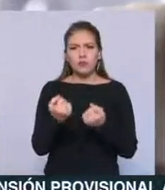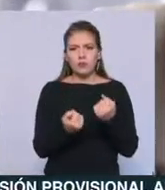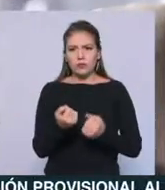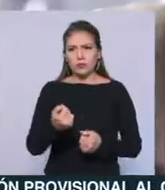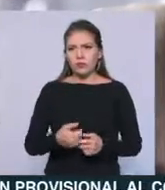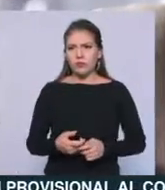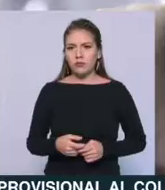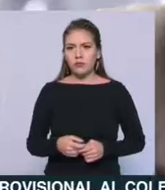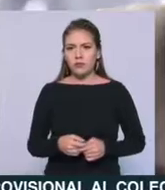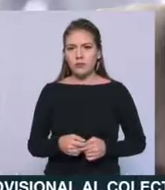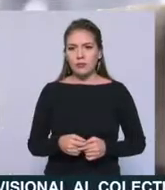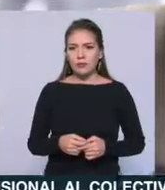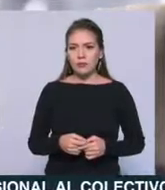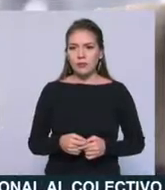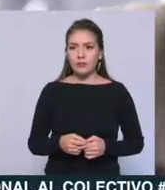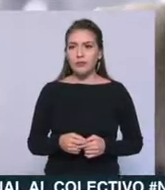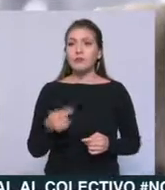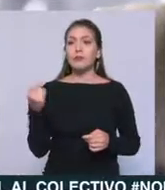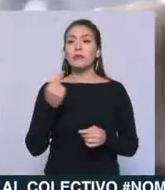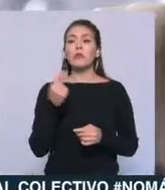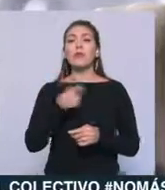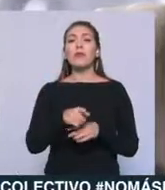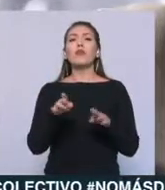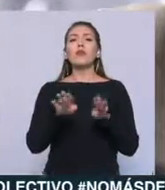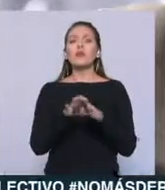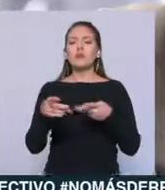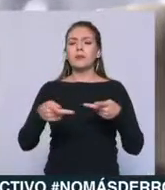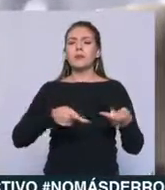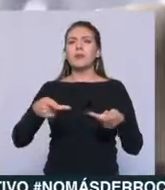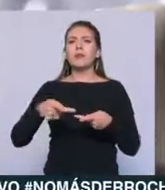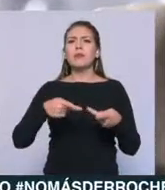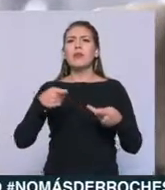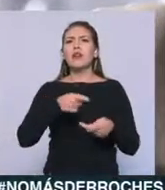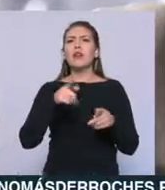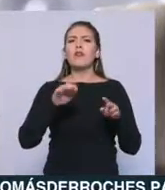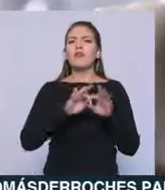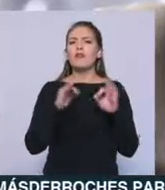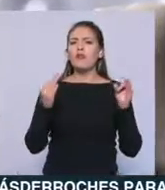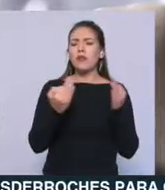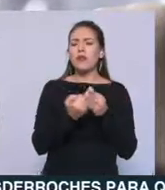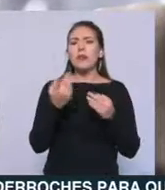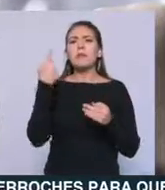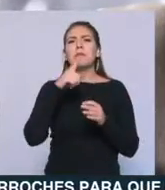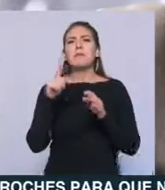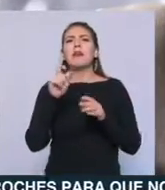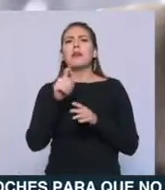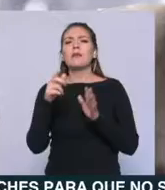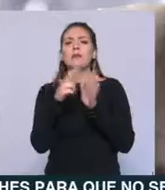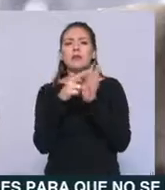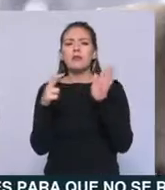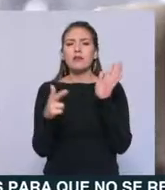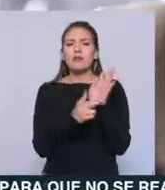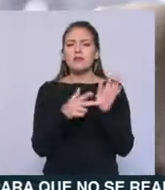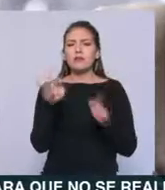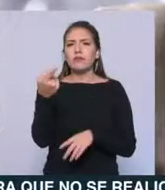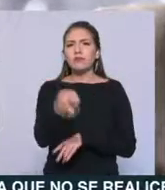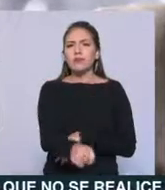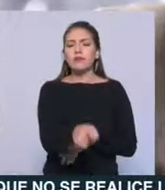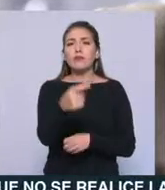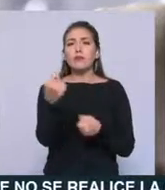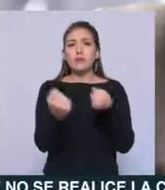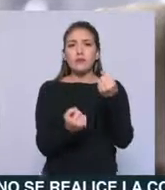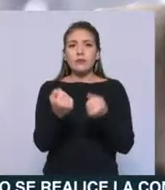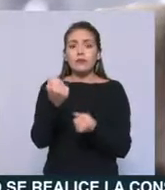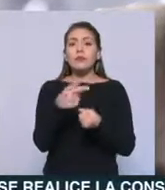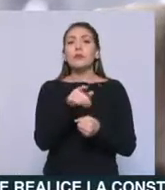establecer estrategias dirigidas a la legislación, a la normatividad, a la reglamentación, que realmente generen